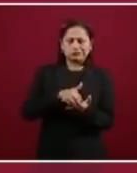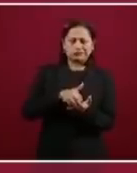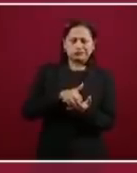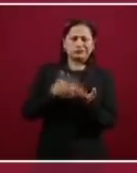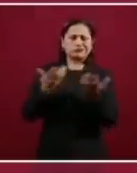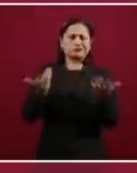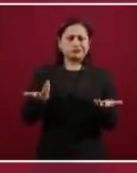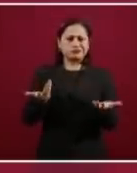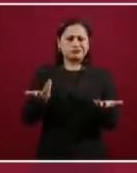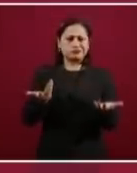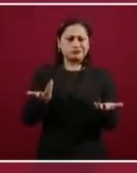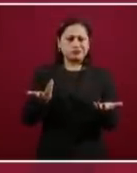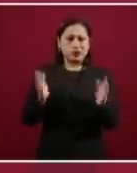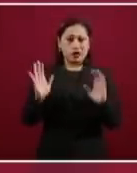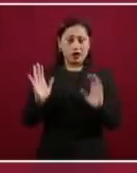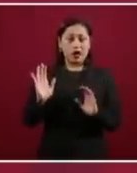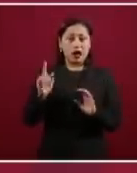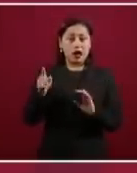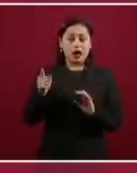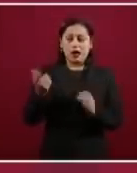Se creó un grupo